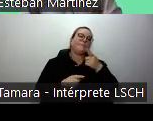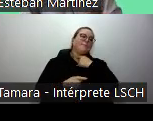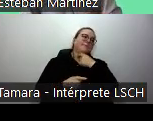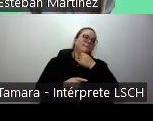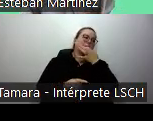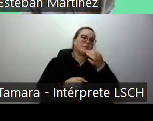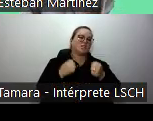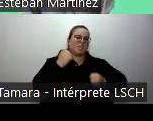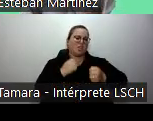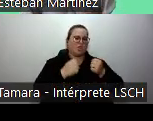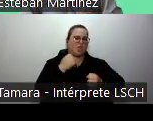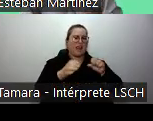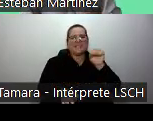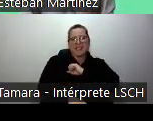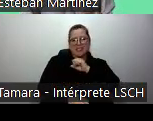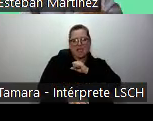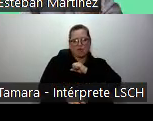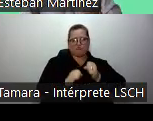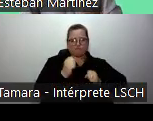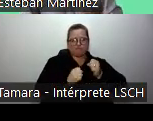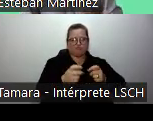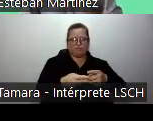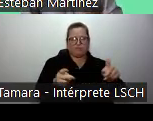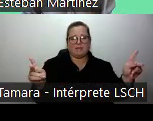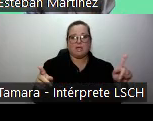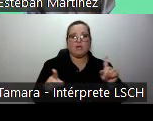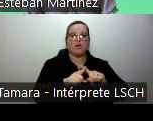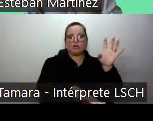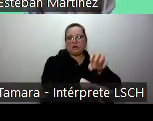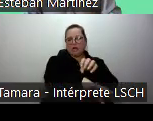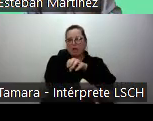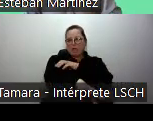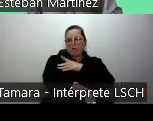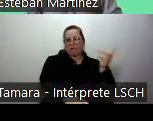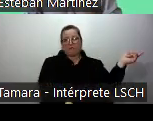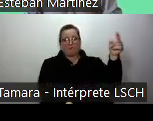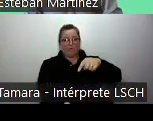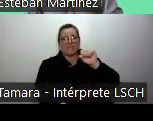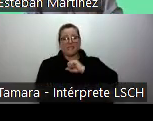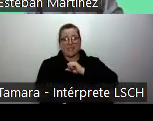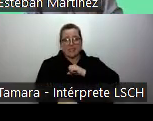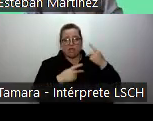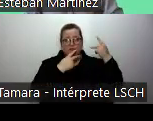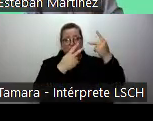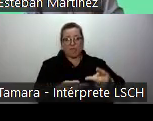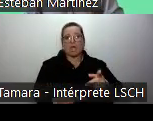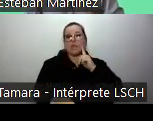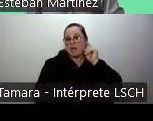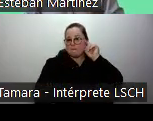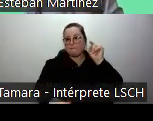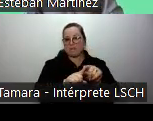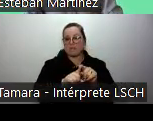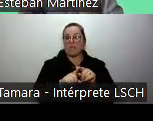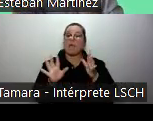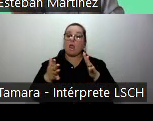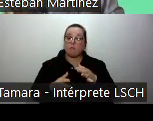correr la maratón de Santiago eh si alguien viaja de región a a Santiago y lo hizo probablemente se puso una meta Y esa